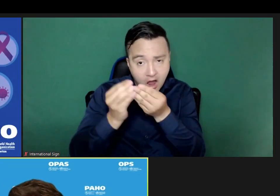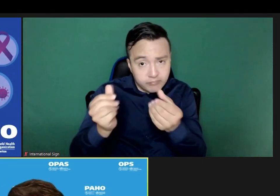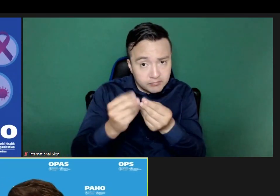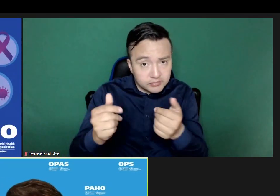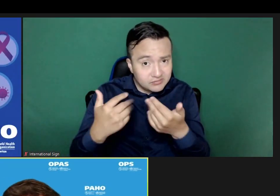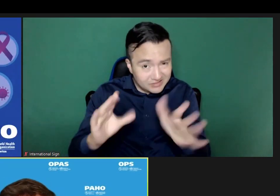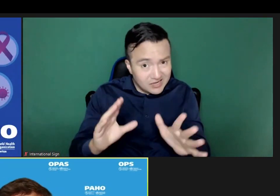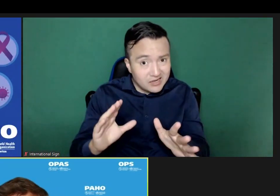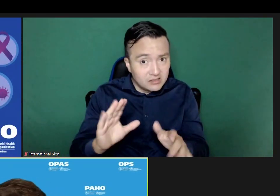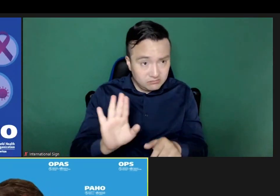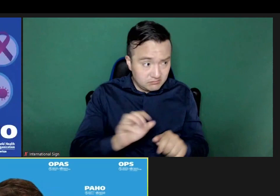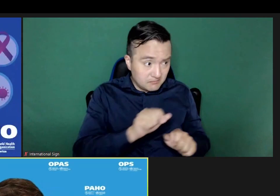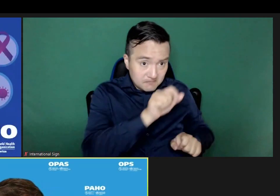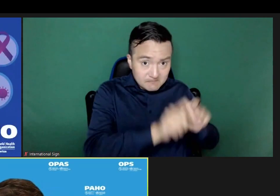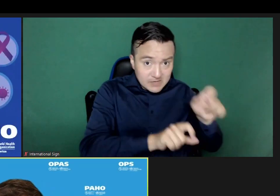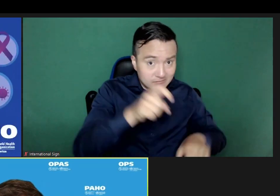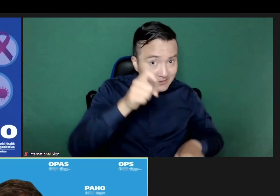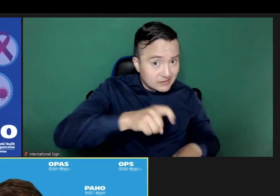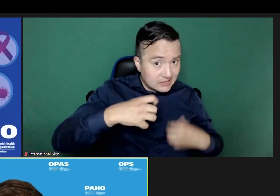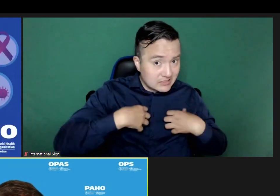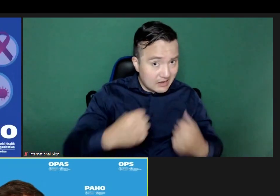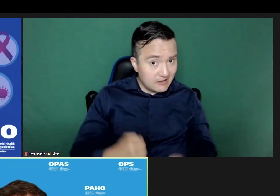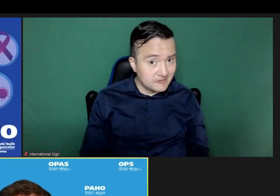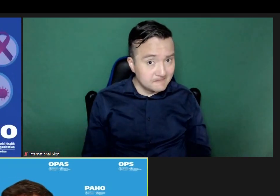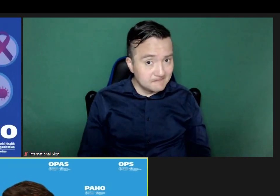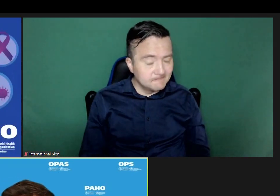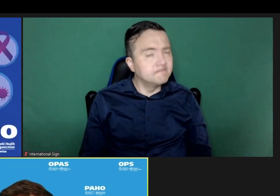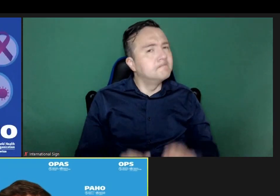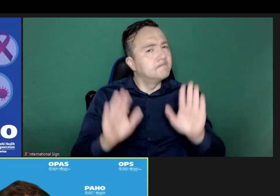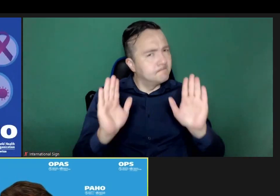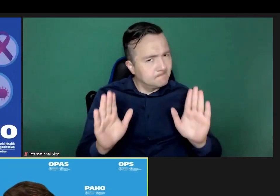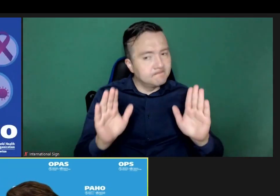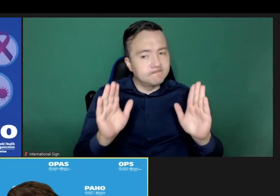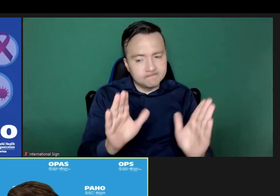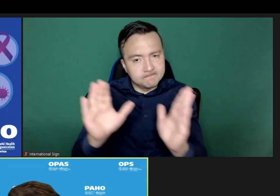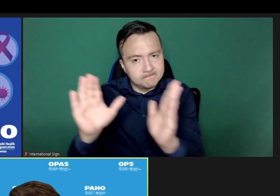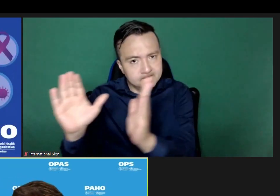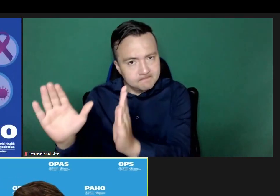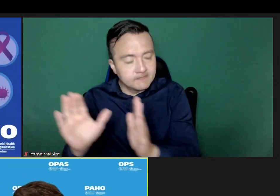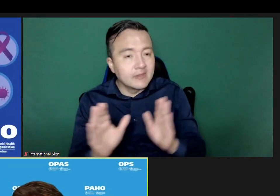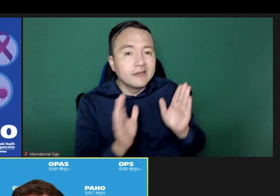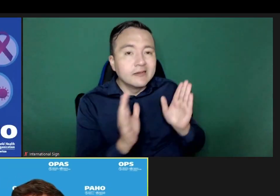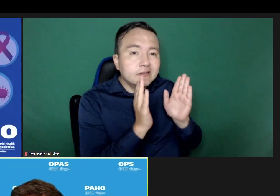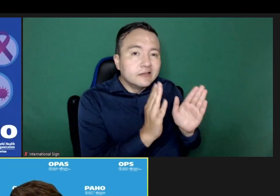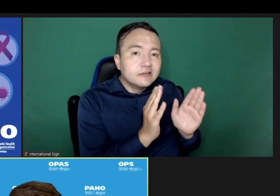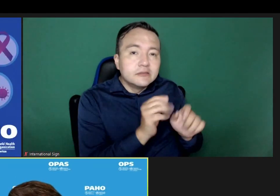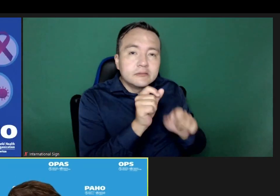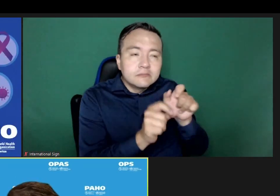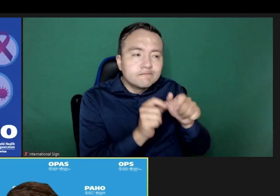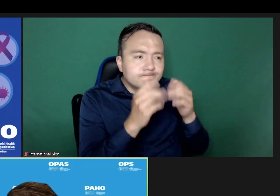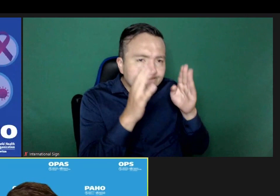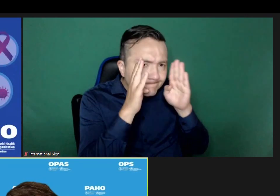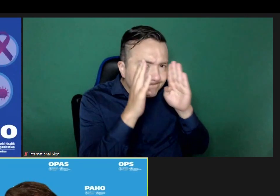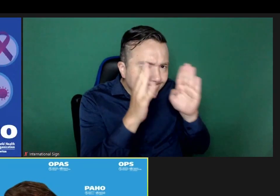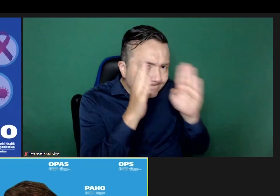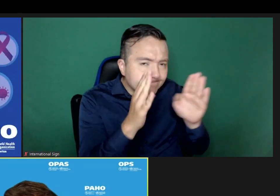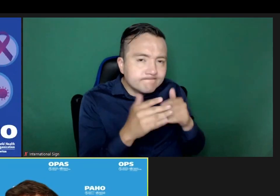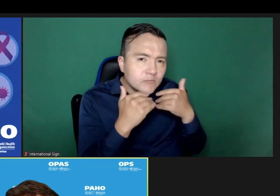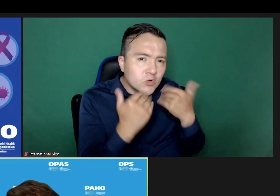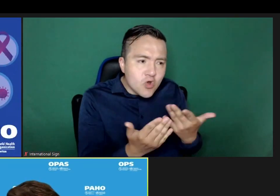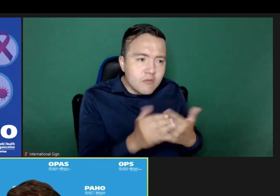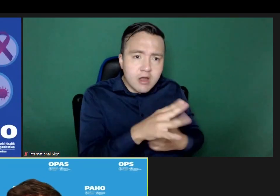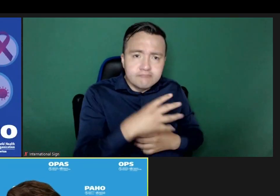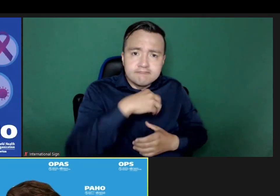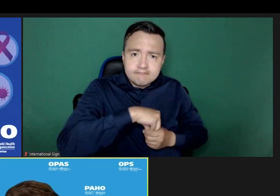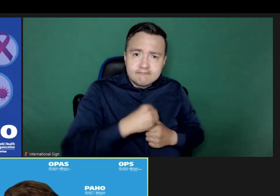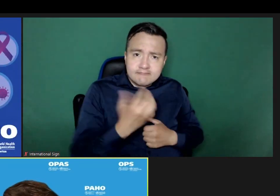la población. Tenemos que mirar la prevención primaria o incluso secundaria de las NTs y para esto tenemos que